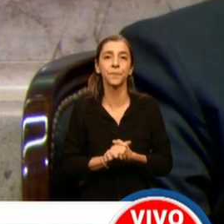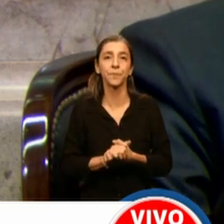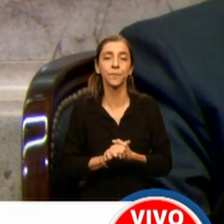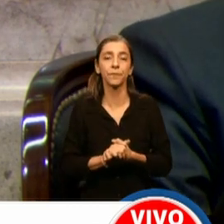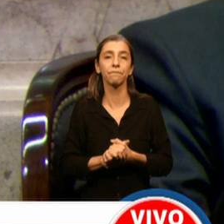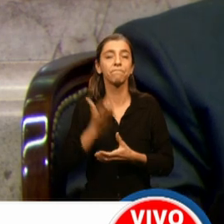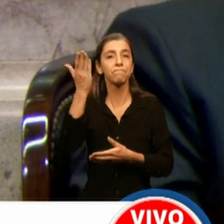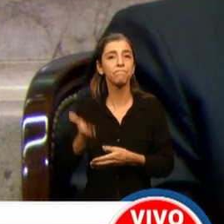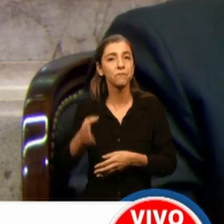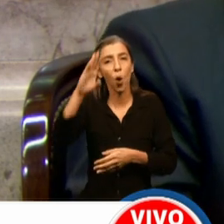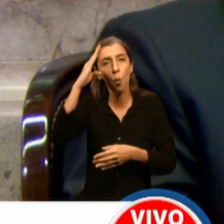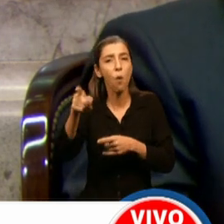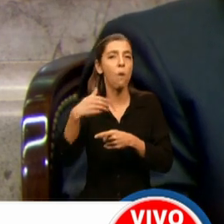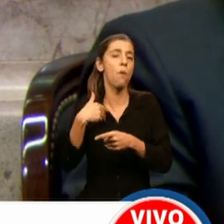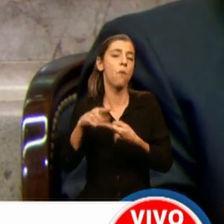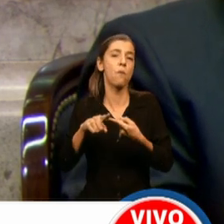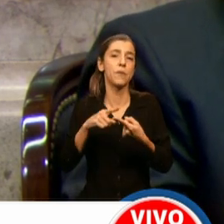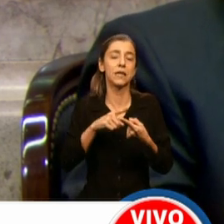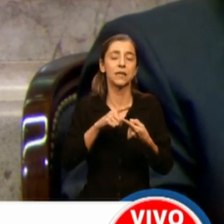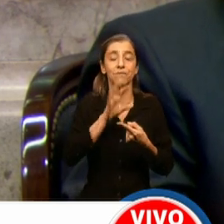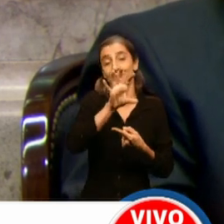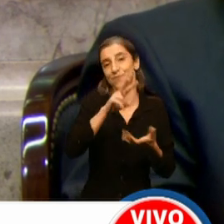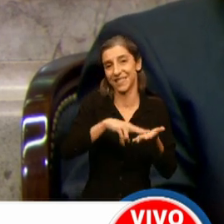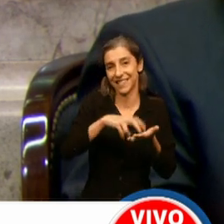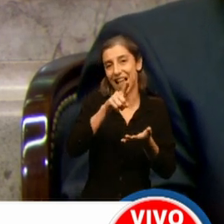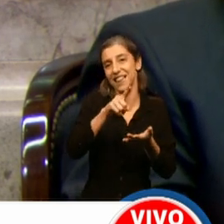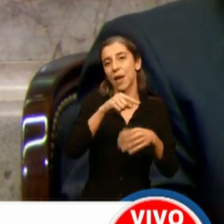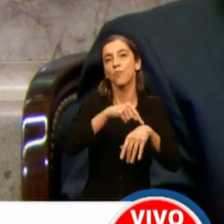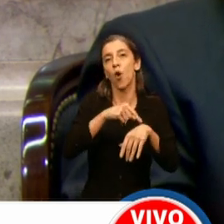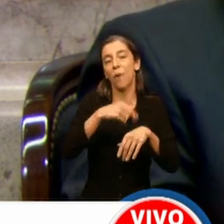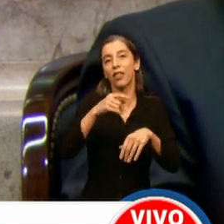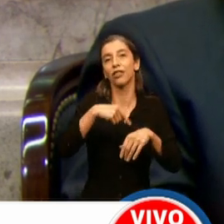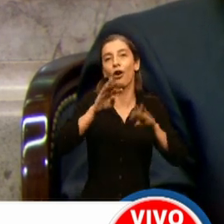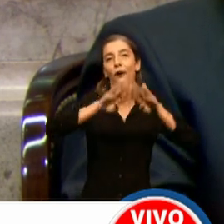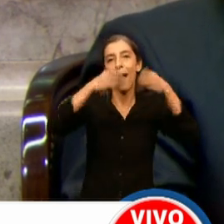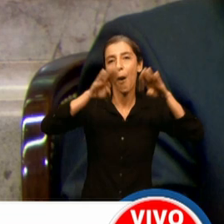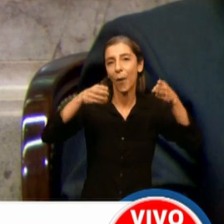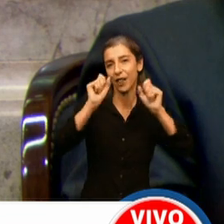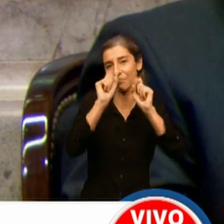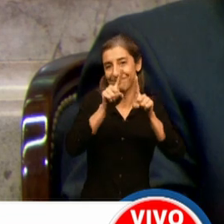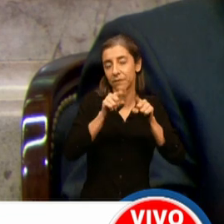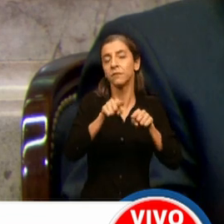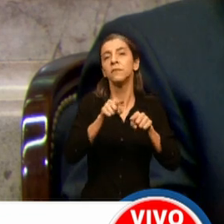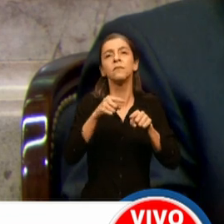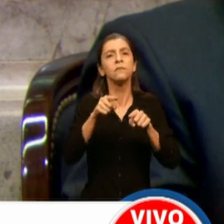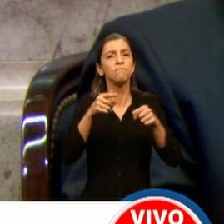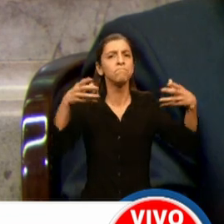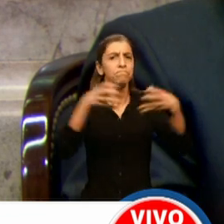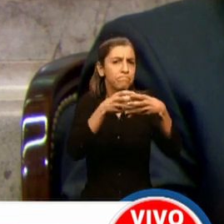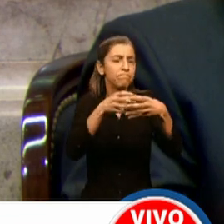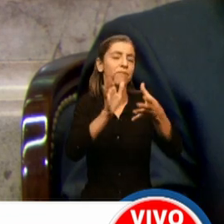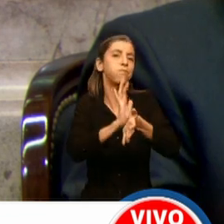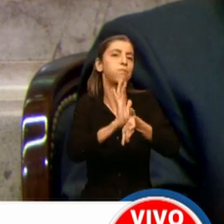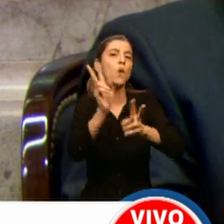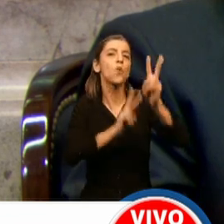güemes y salta y el cabildo tiene una decidida posición a favor de la consumación del congreso